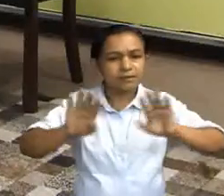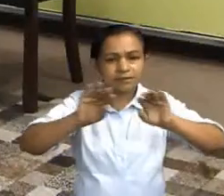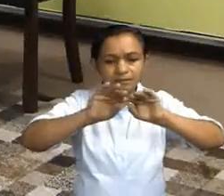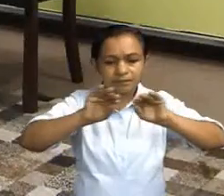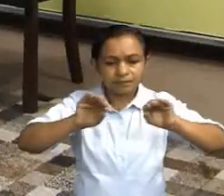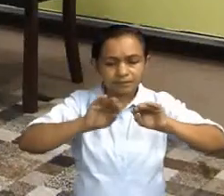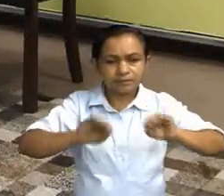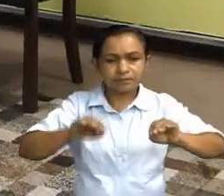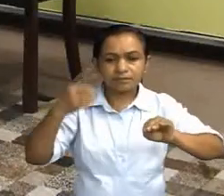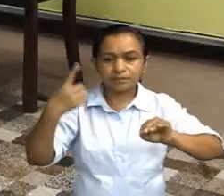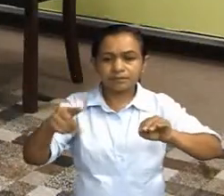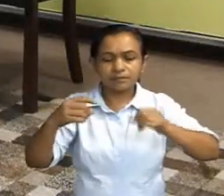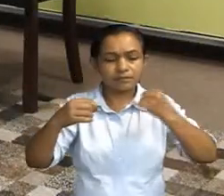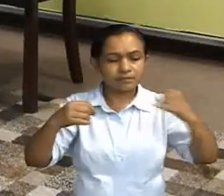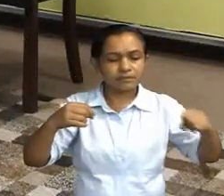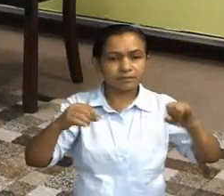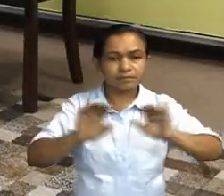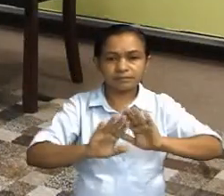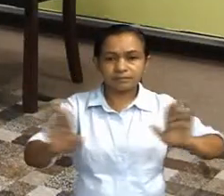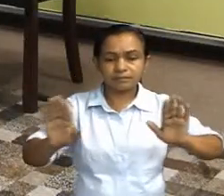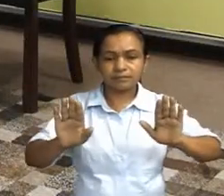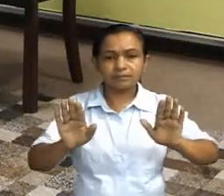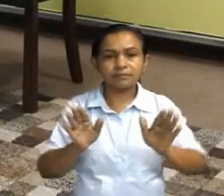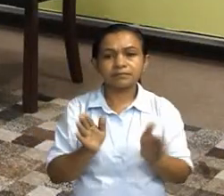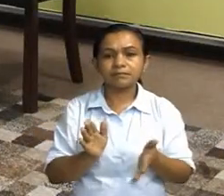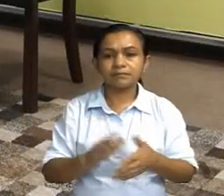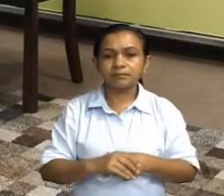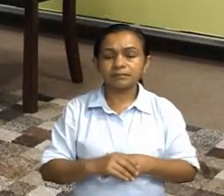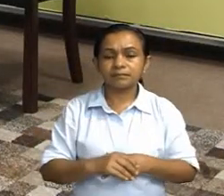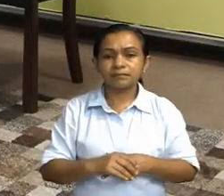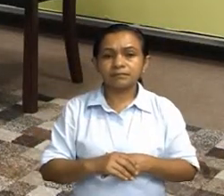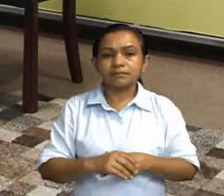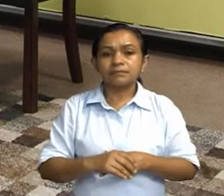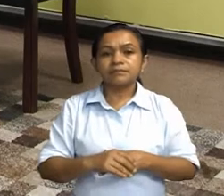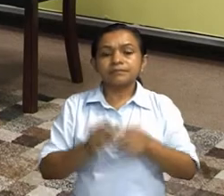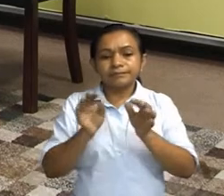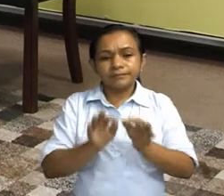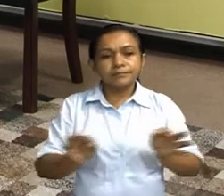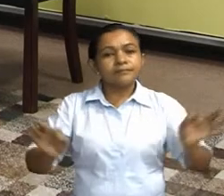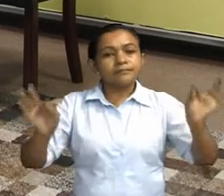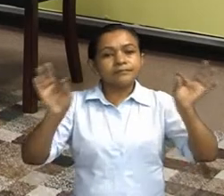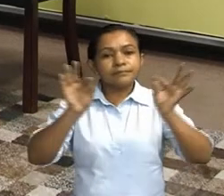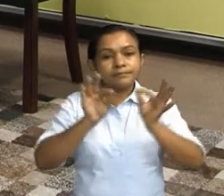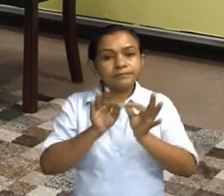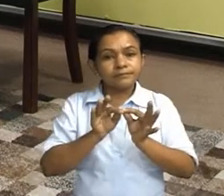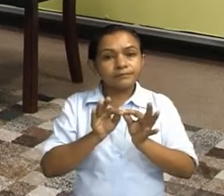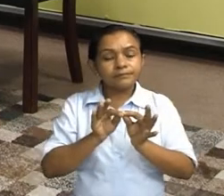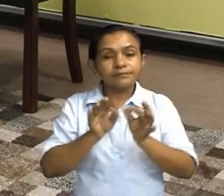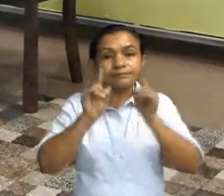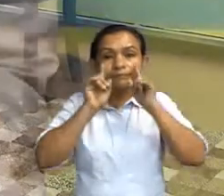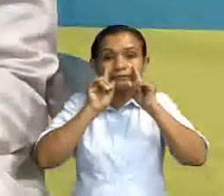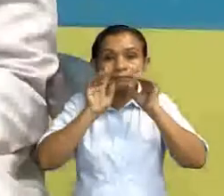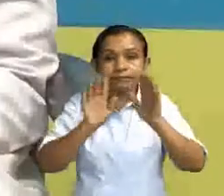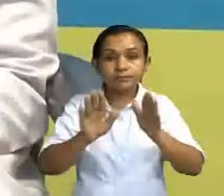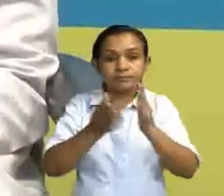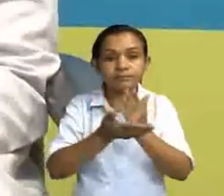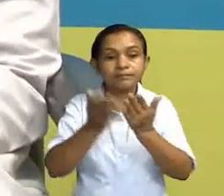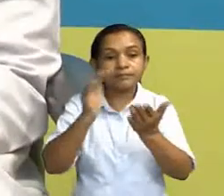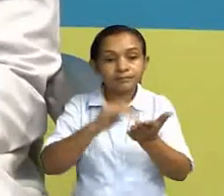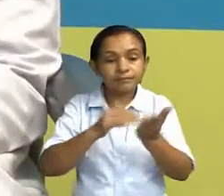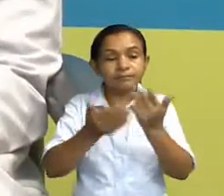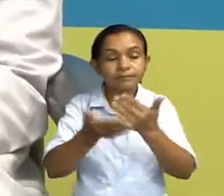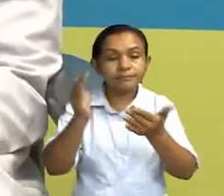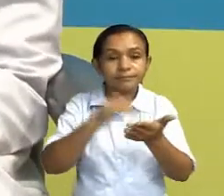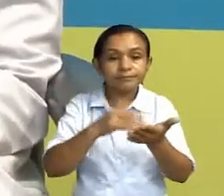mayores, derecho e izquierdo, y ya se resuelve. Lo que es importante en esto es prevenir la recurrencia de una nueva